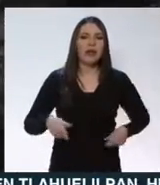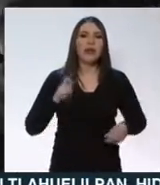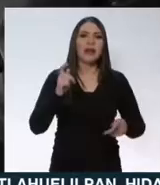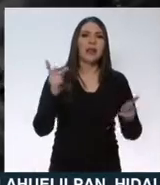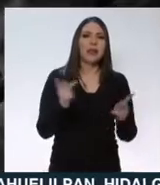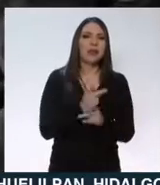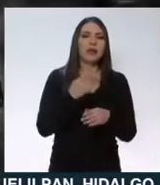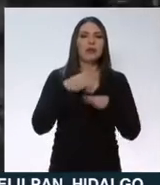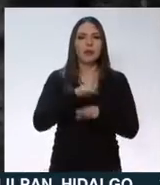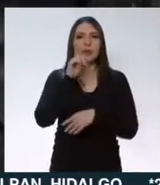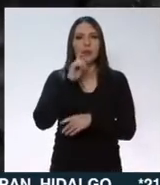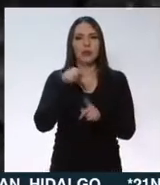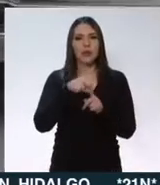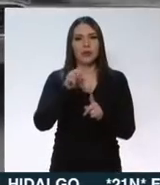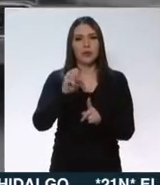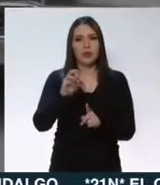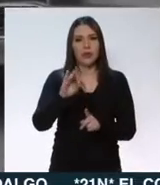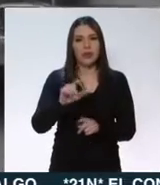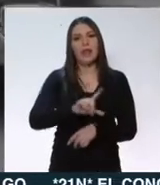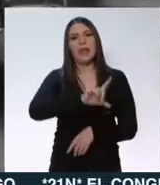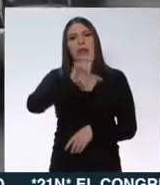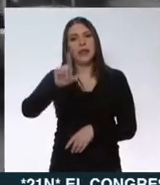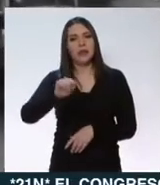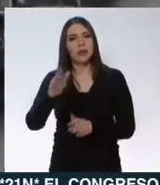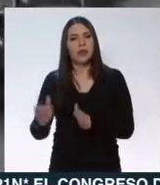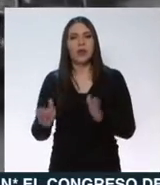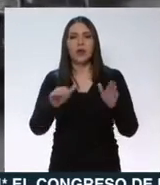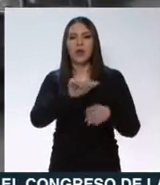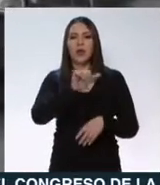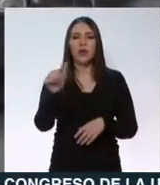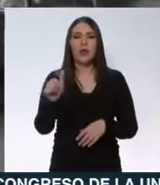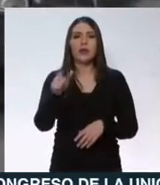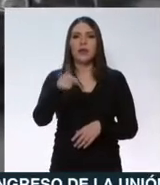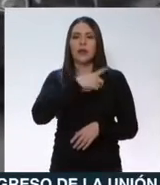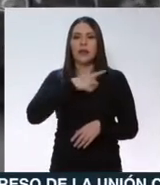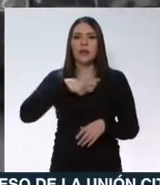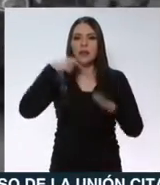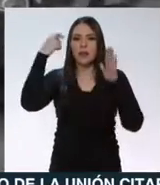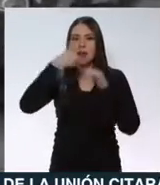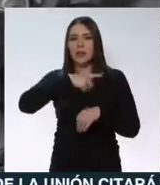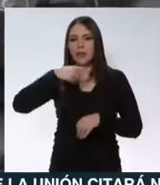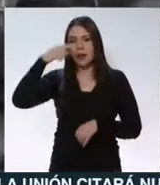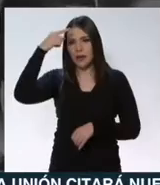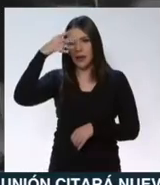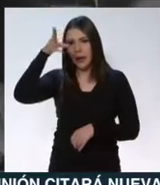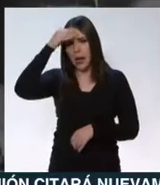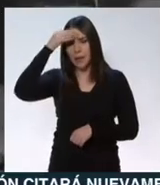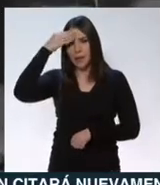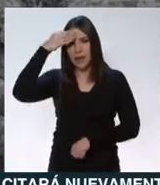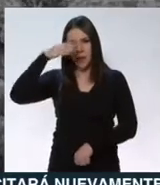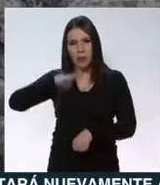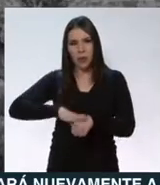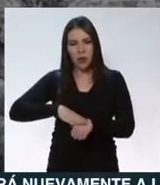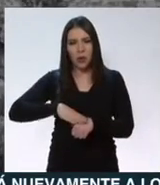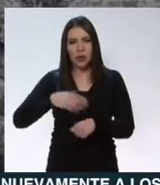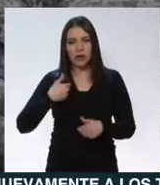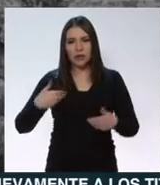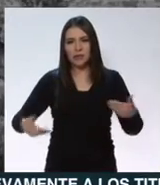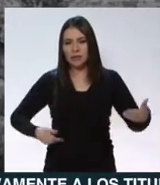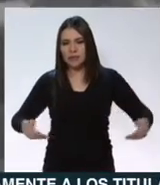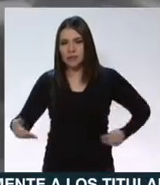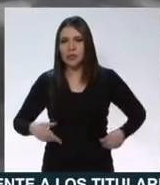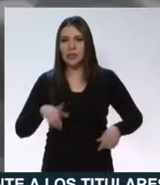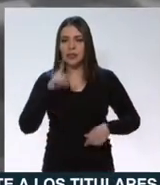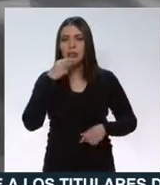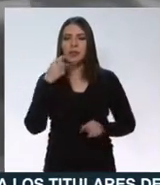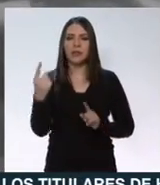de Sofía. Y después hubo otra en la que hice una escena que me dieron a memorizar en ese momento. Y ya después estuve frente a